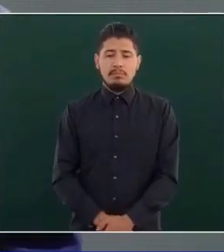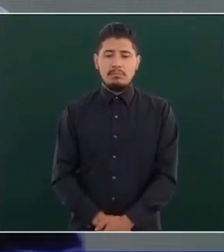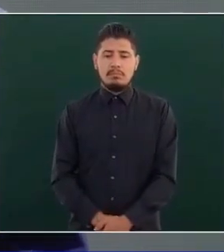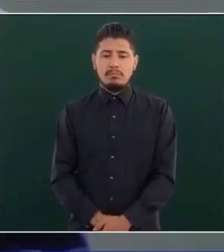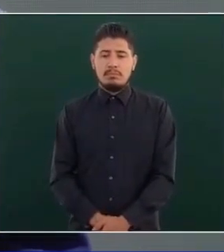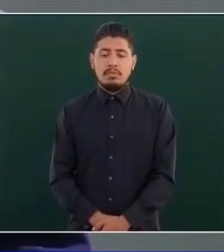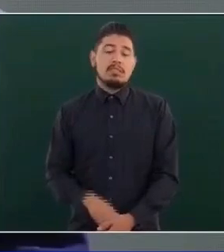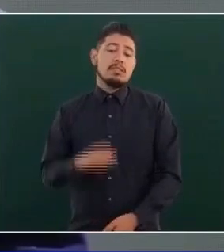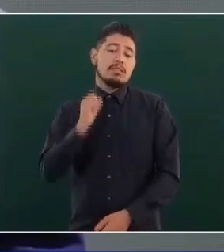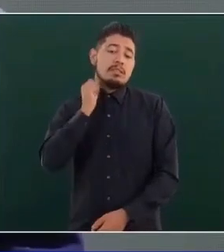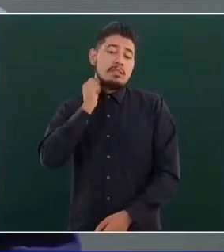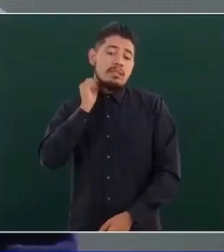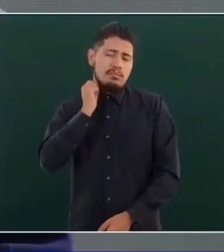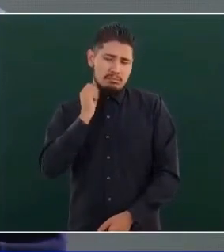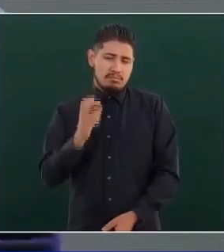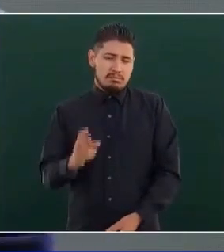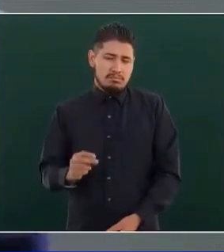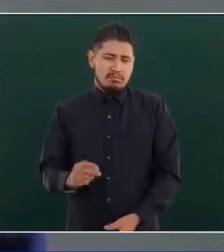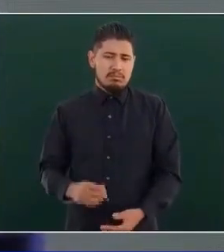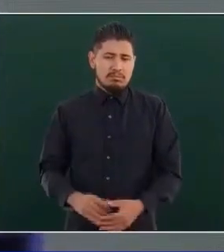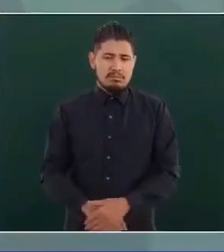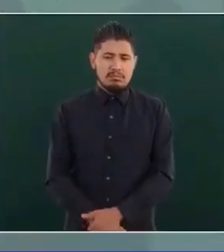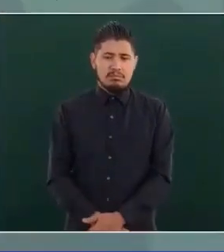a los senadores, ¿no?,